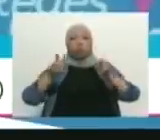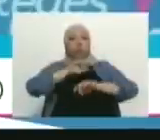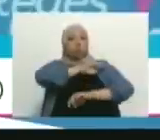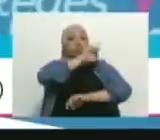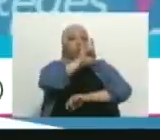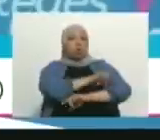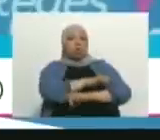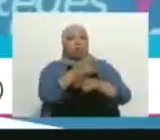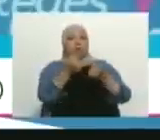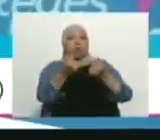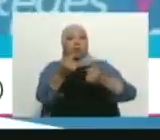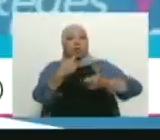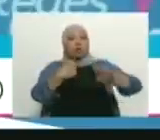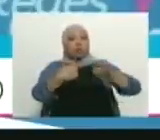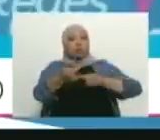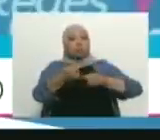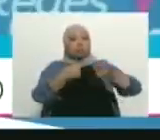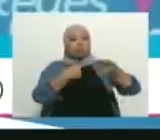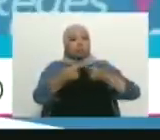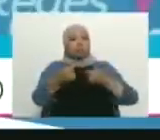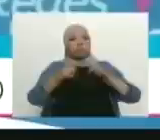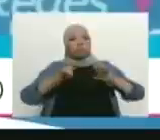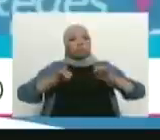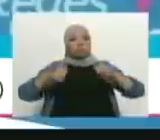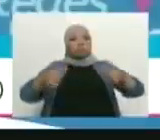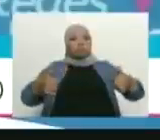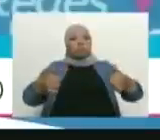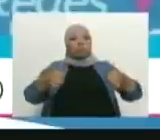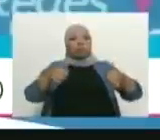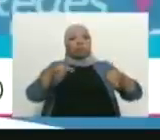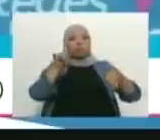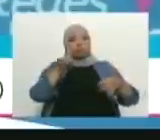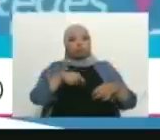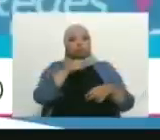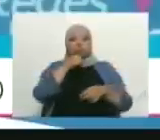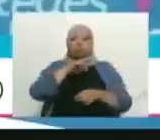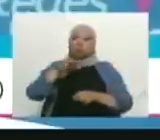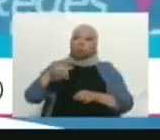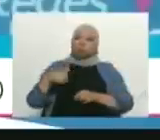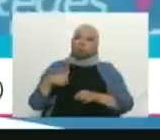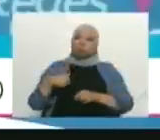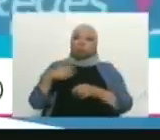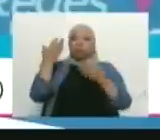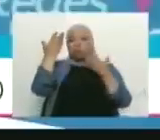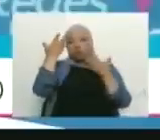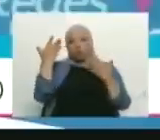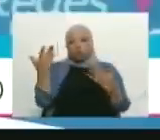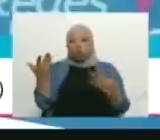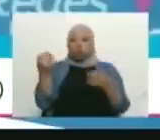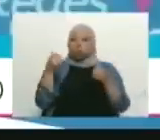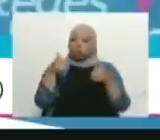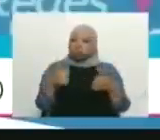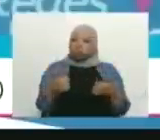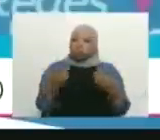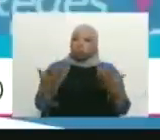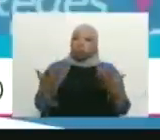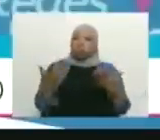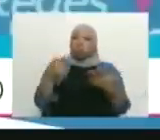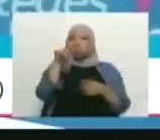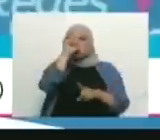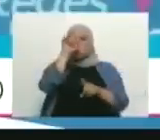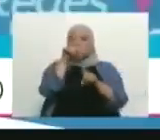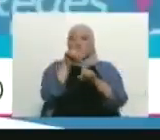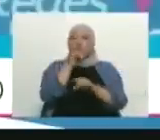económicos. Quizás esta iniciativa de Zimbabue, que nosotros saludamos, va en esa